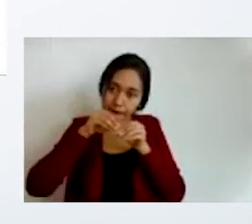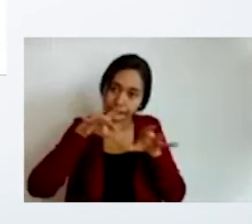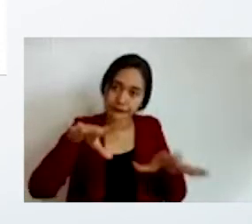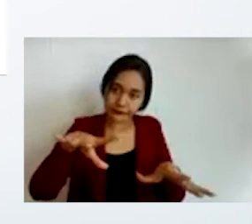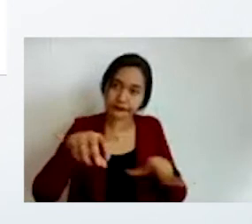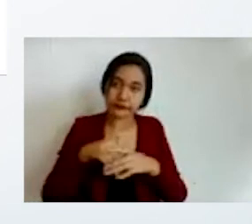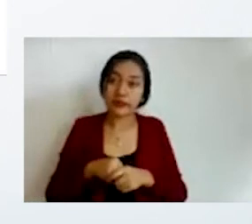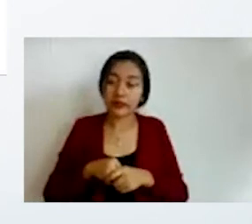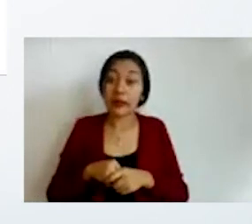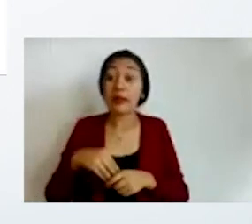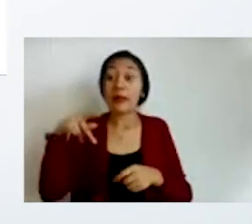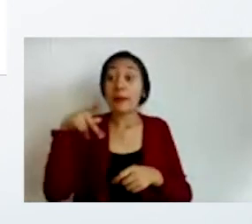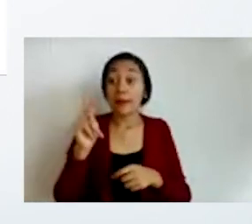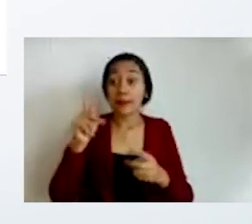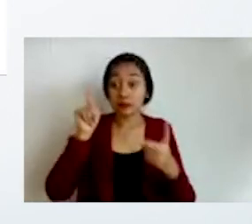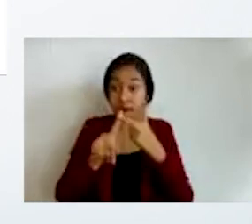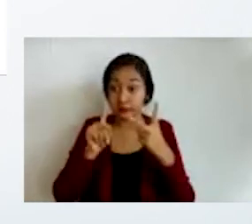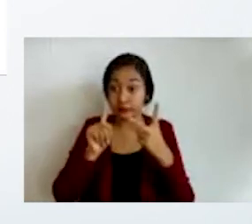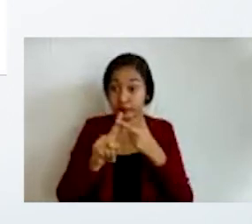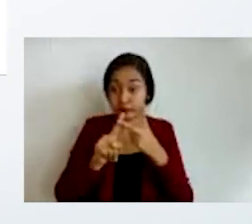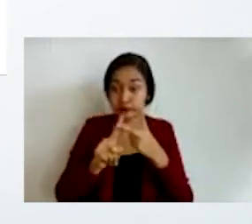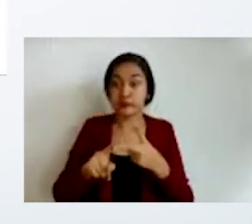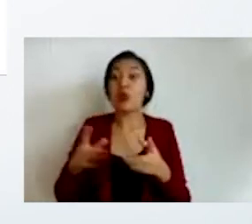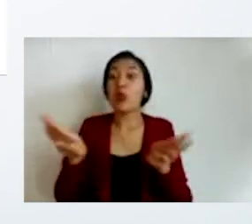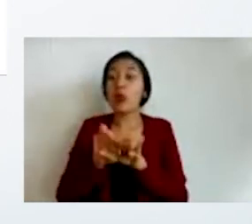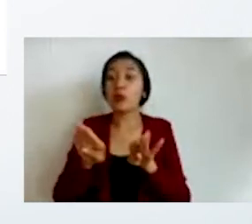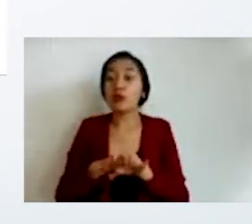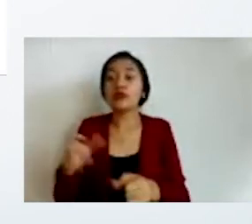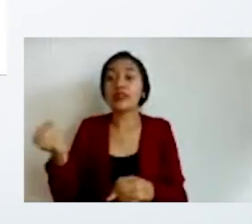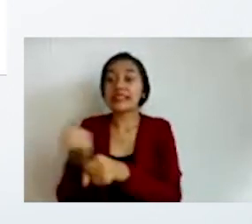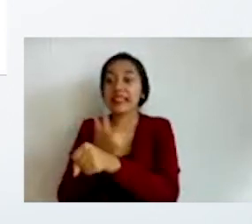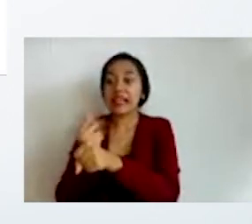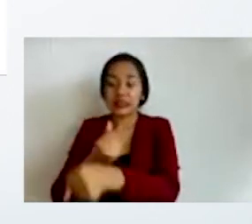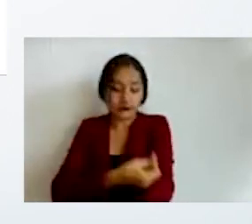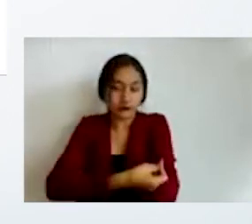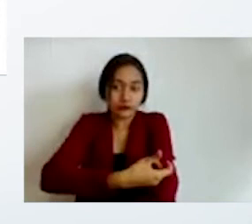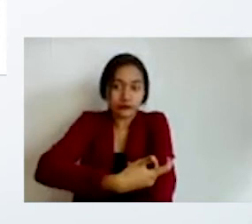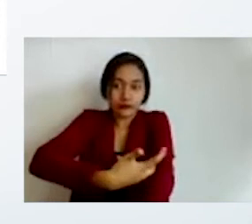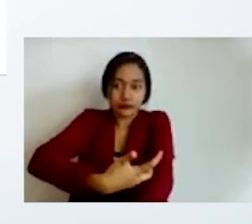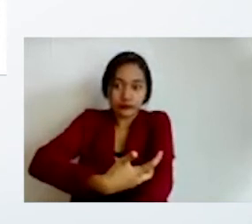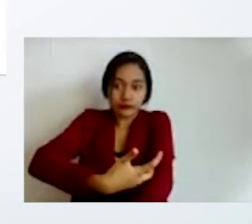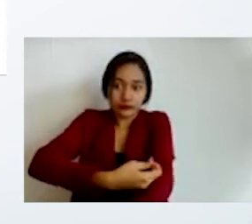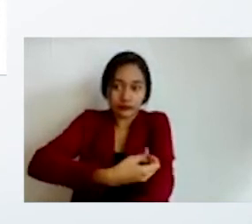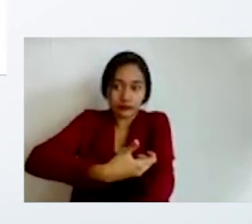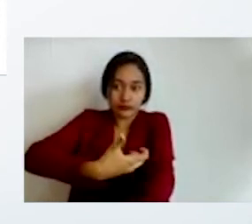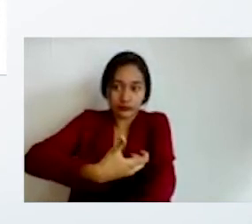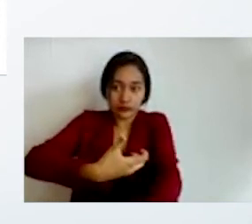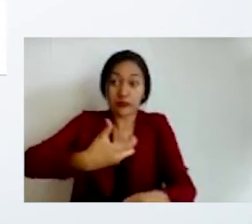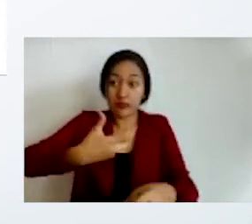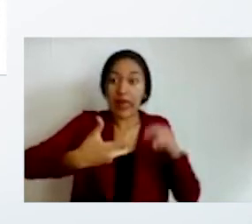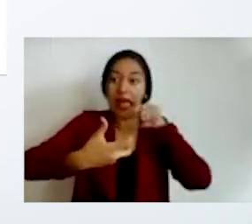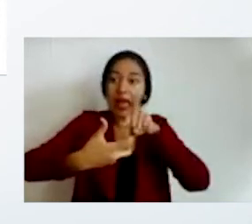las pruebas de anticuerpos se hacen en sangre. Lo que hacemos es tomar una muestra de sangre, que es donde deben de estar presentes las IgMs y